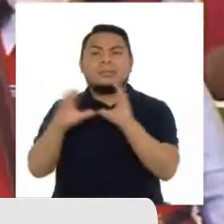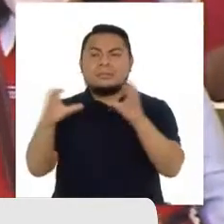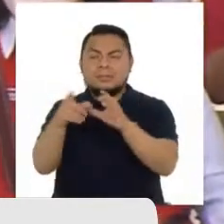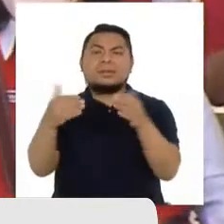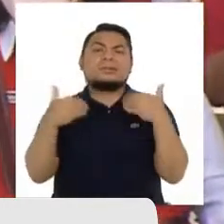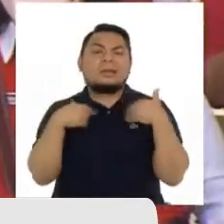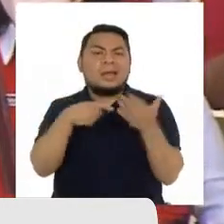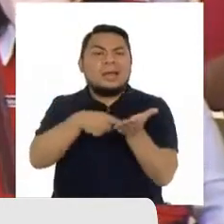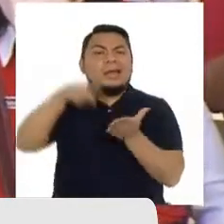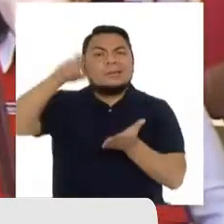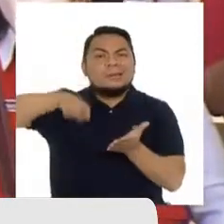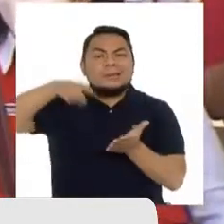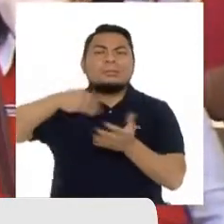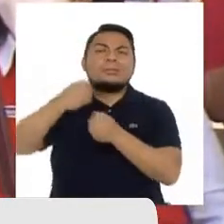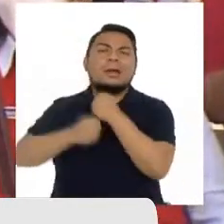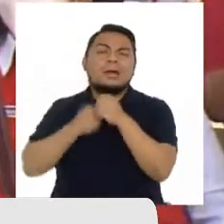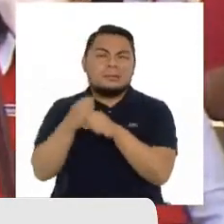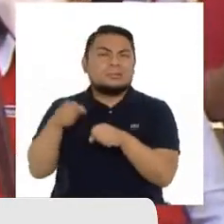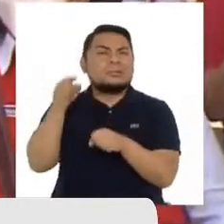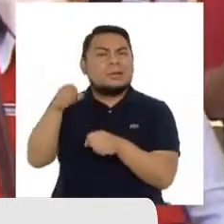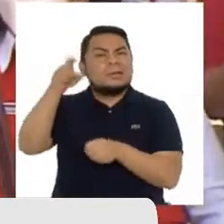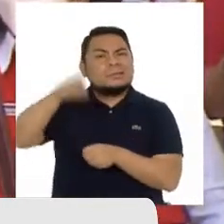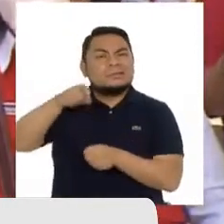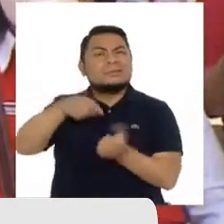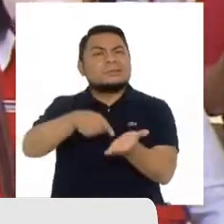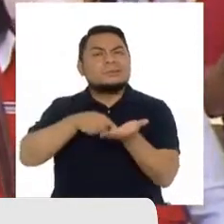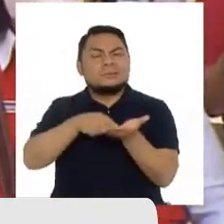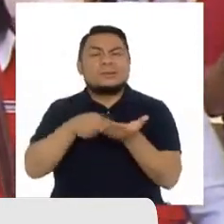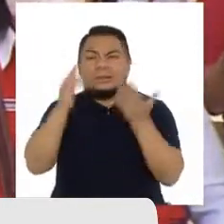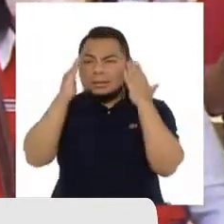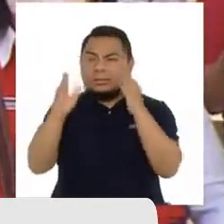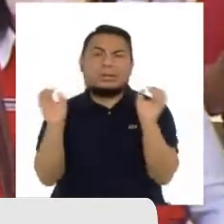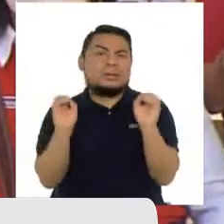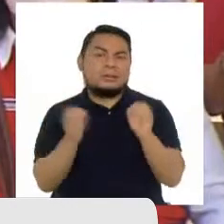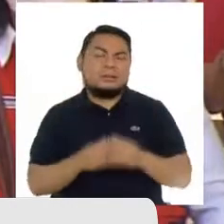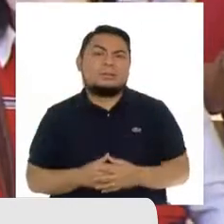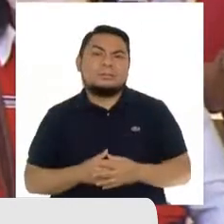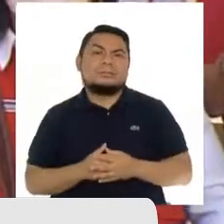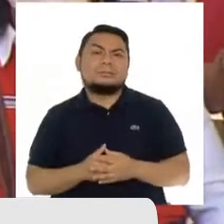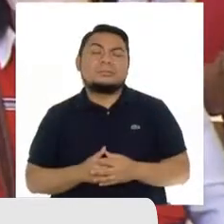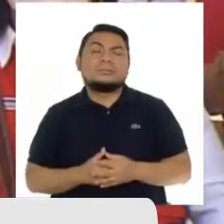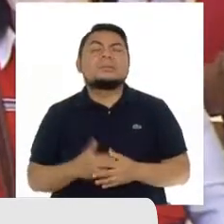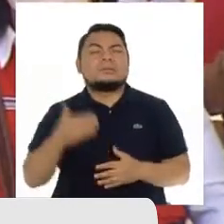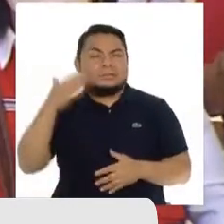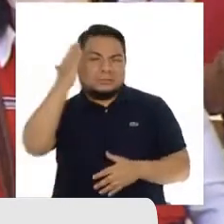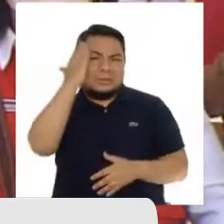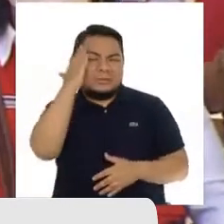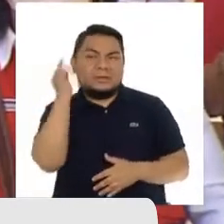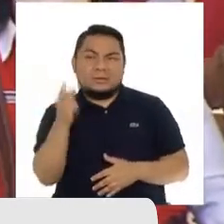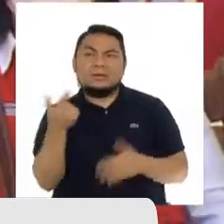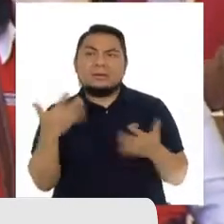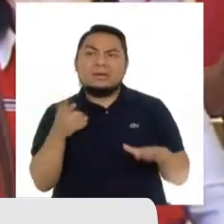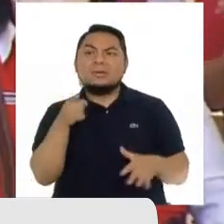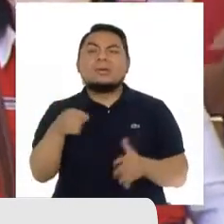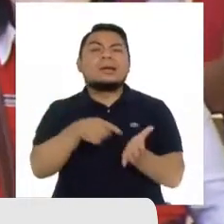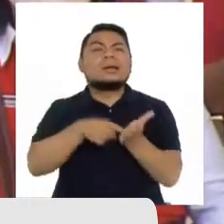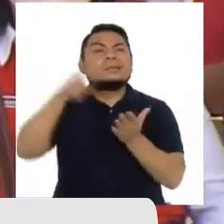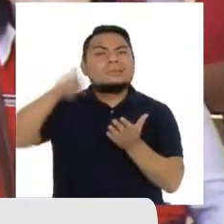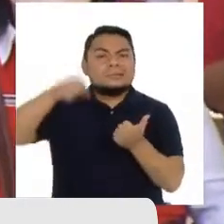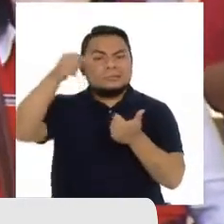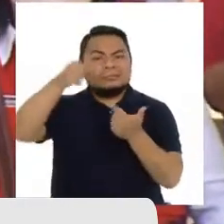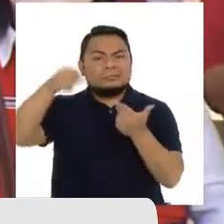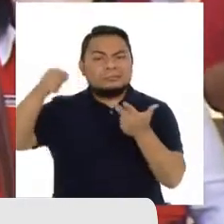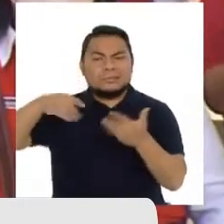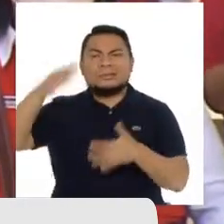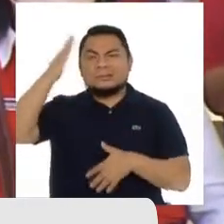demandas por décadas que no han sido atendidas sabemos que han sido sus demandas y todas sus